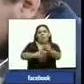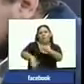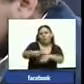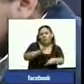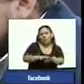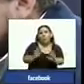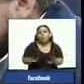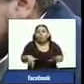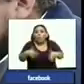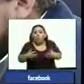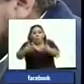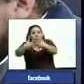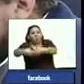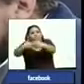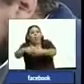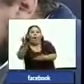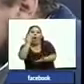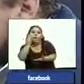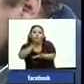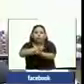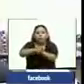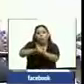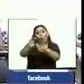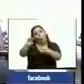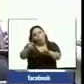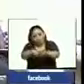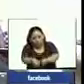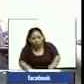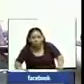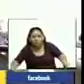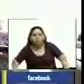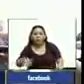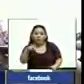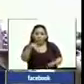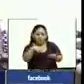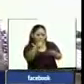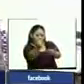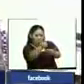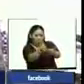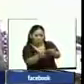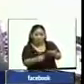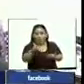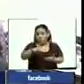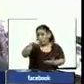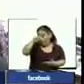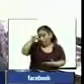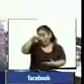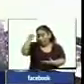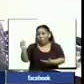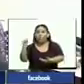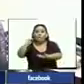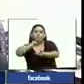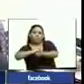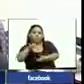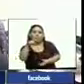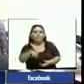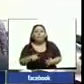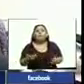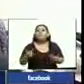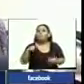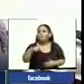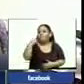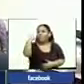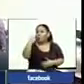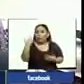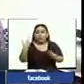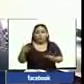como plantas de tratamiento de agua potable y aguas negras. Estamos haciendo el diseño con ellos, estamos trabajando con ellos y aquí es bien importante que después de que